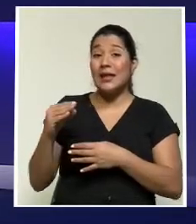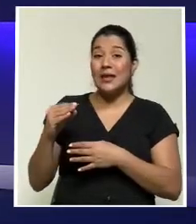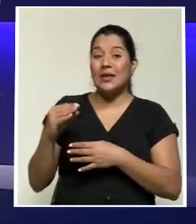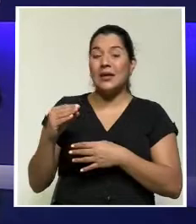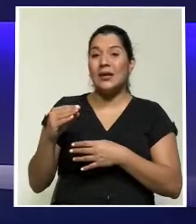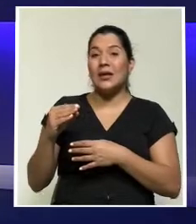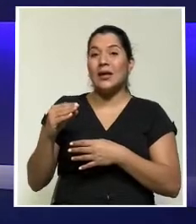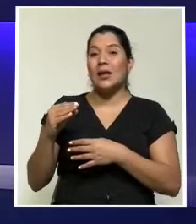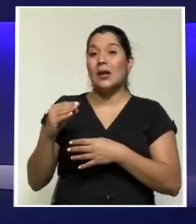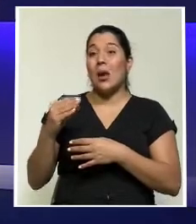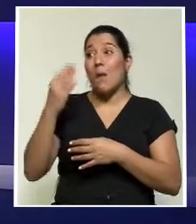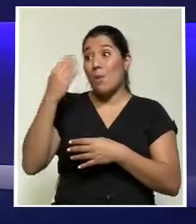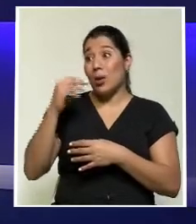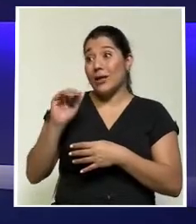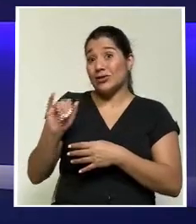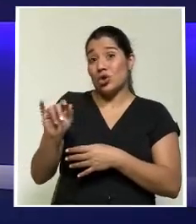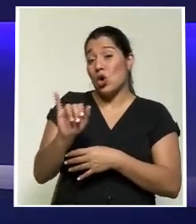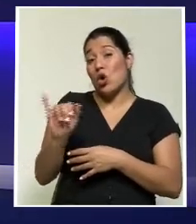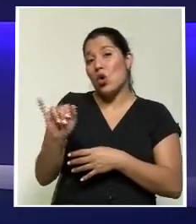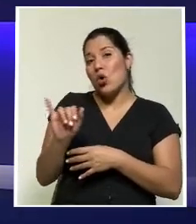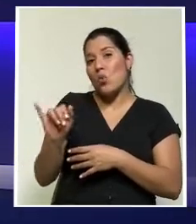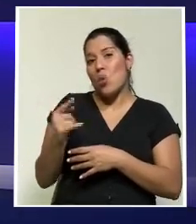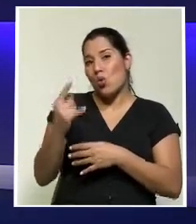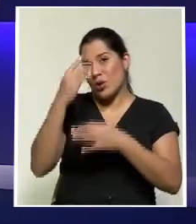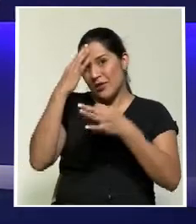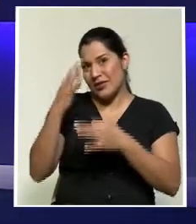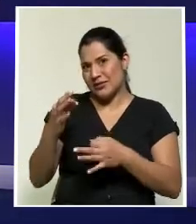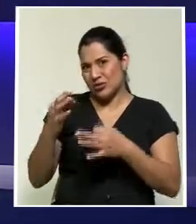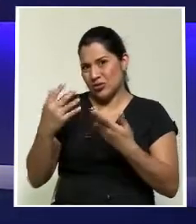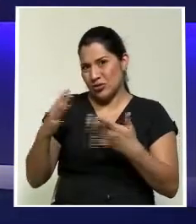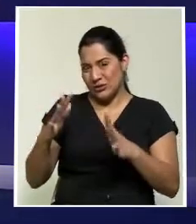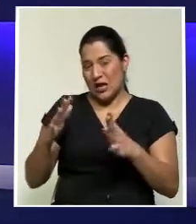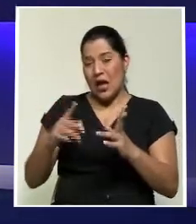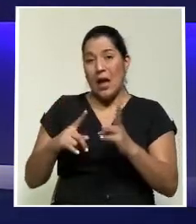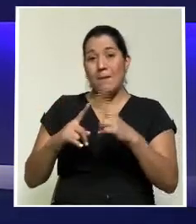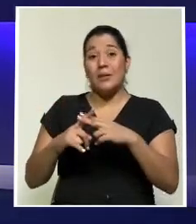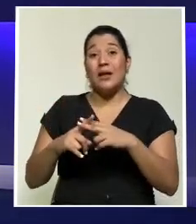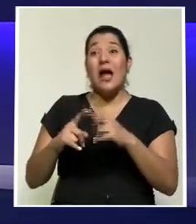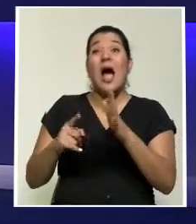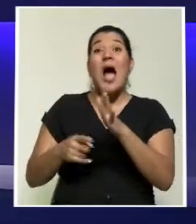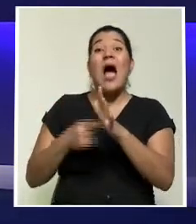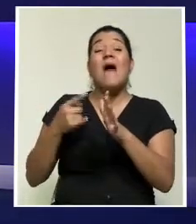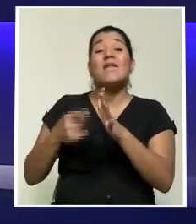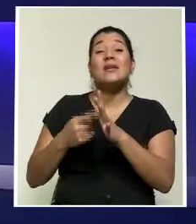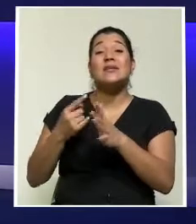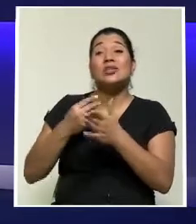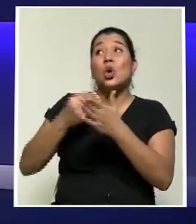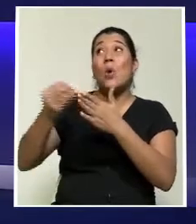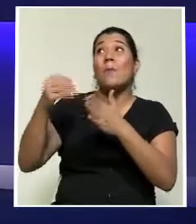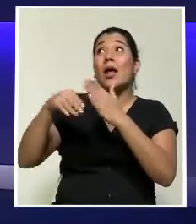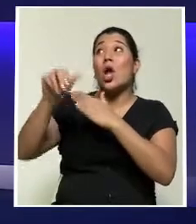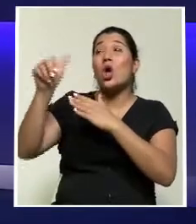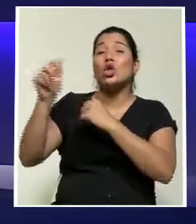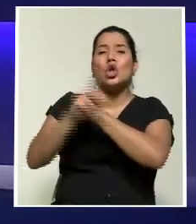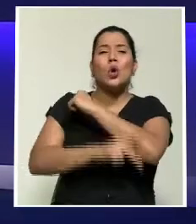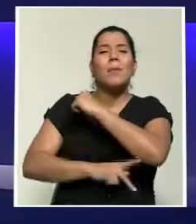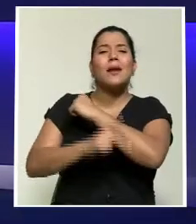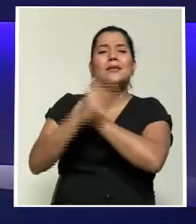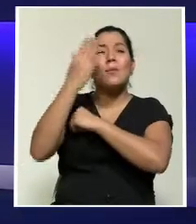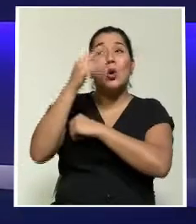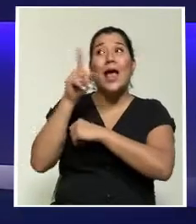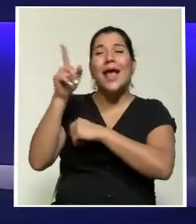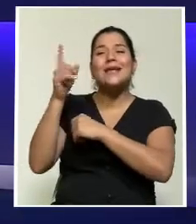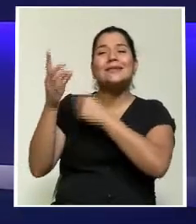porque ha sido como una política que se ha desarrollado durante mucho tiempo, se ha buscado importar porque en muchos lugares se puede producir más barato por